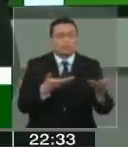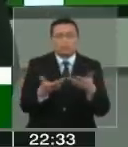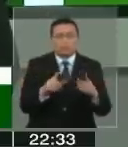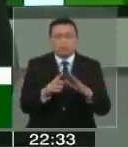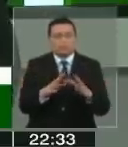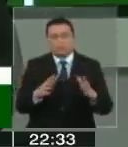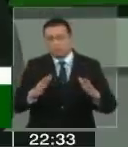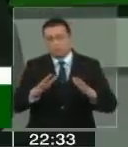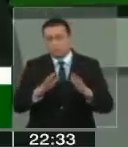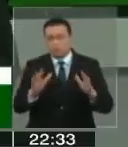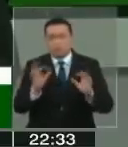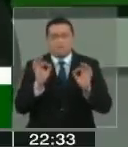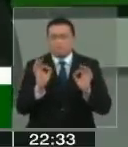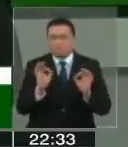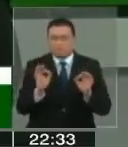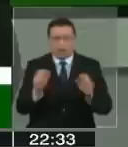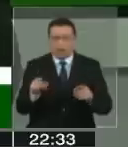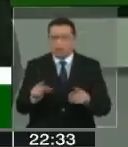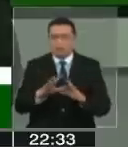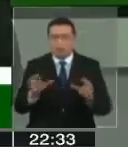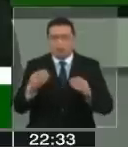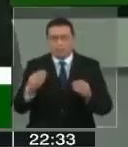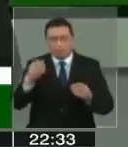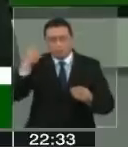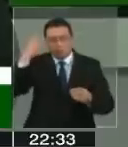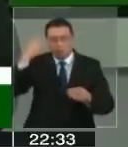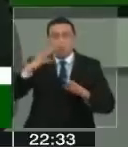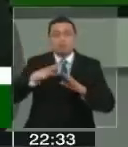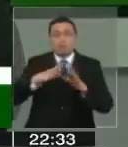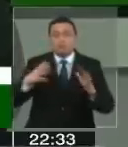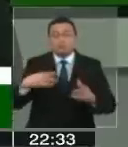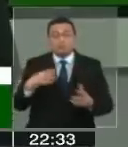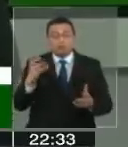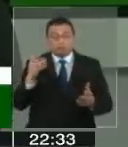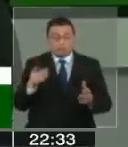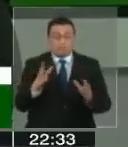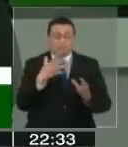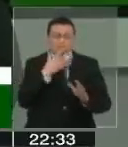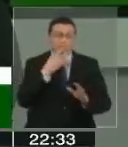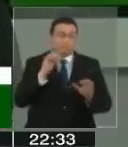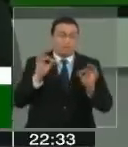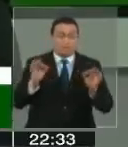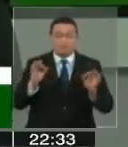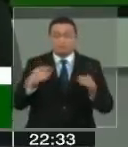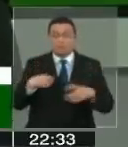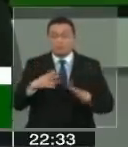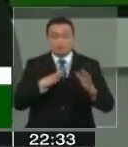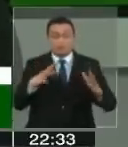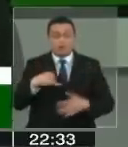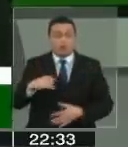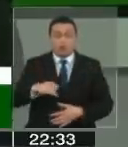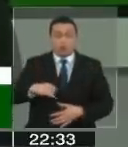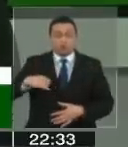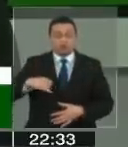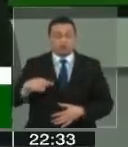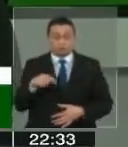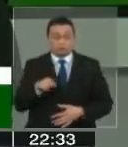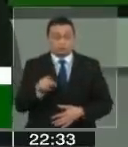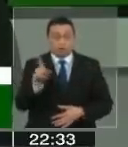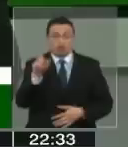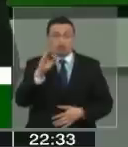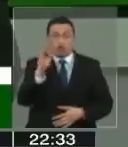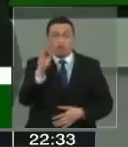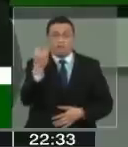desenvuelve maravillosamente. No sé, es fantástico. Yo te juro, yo estoy muy orgulloso de